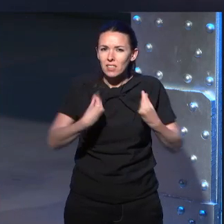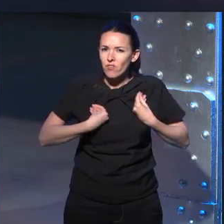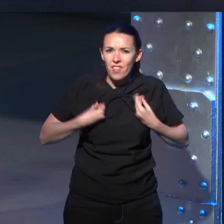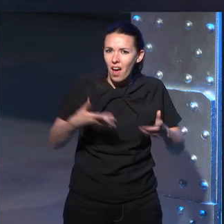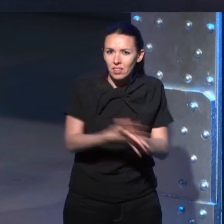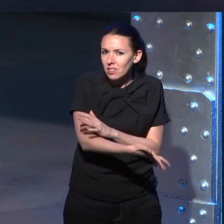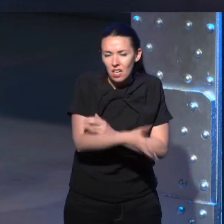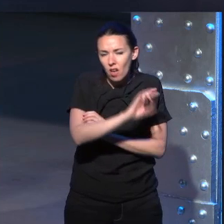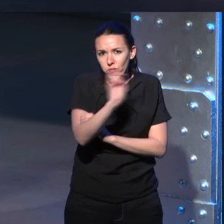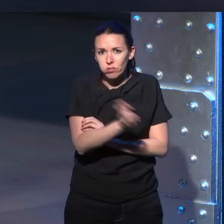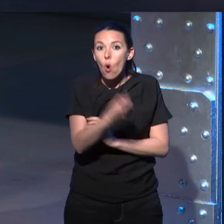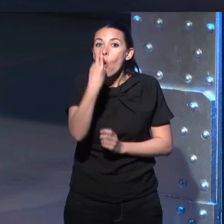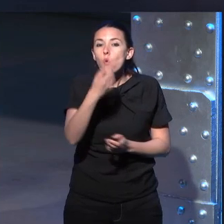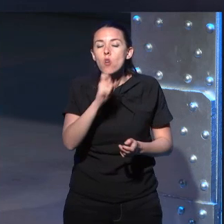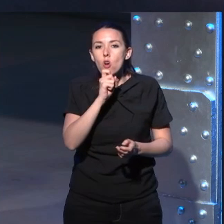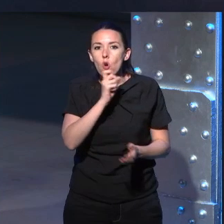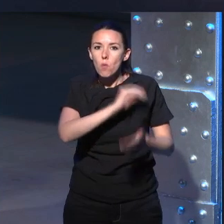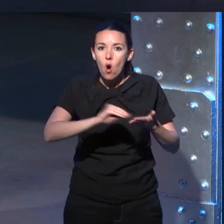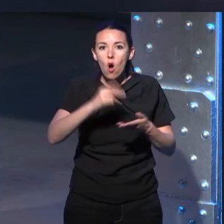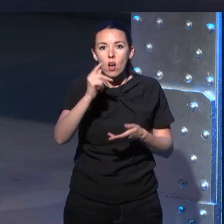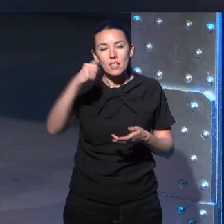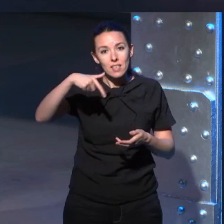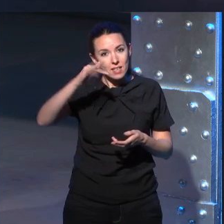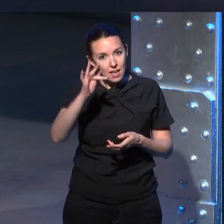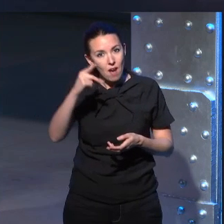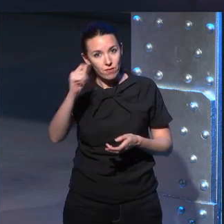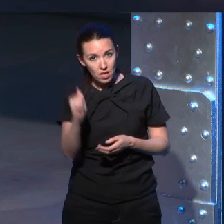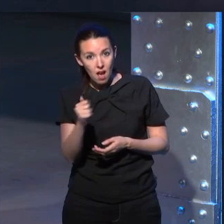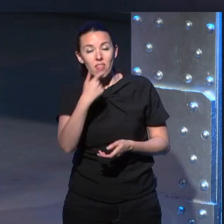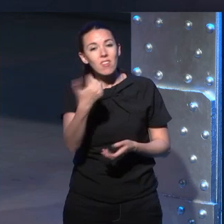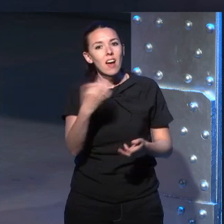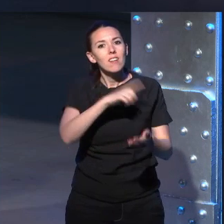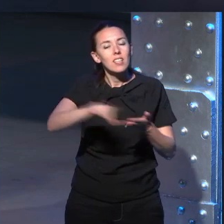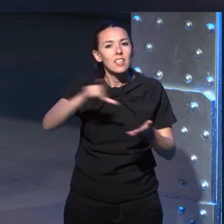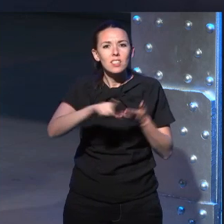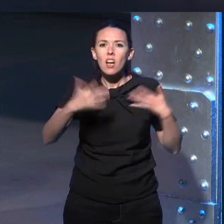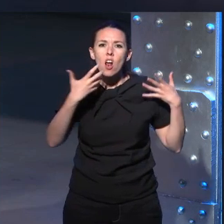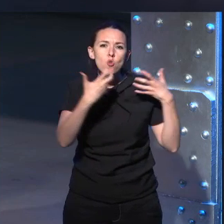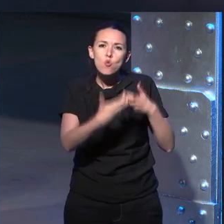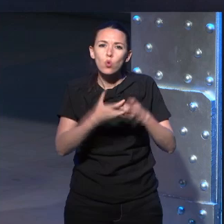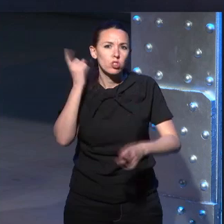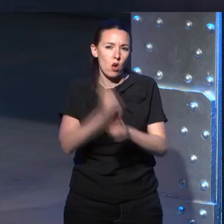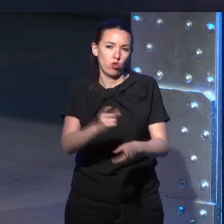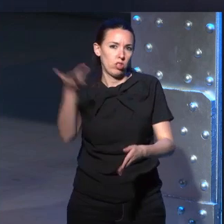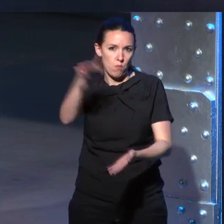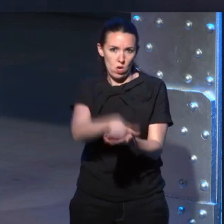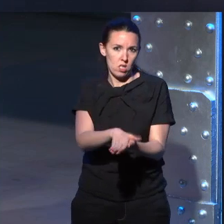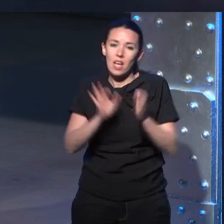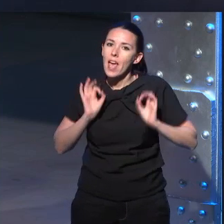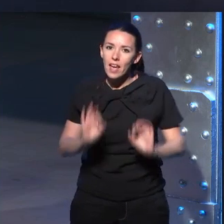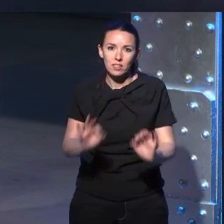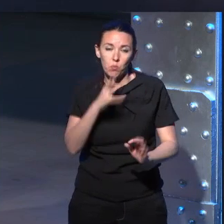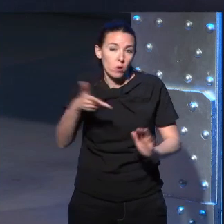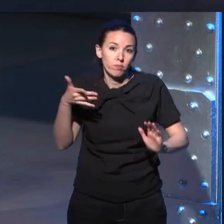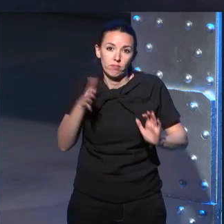ellas es escribir. Kafka decía que la literatura es una lucha contra la muerte, porque